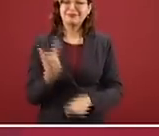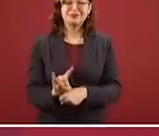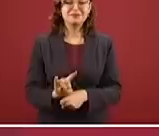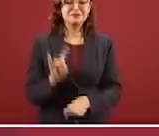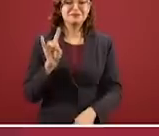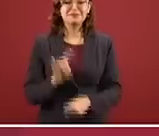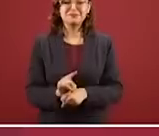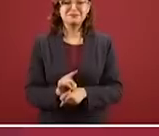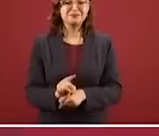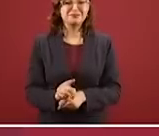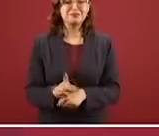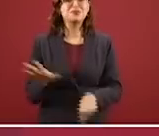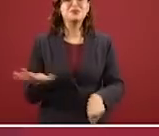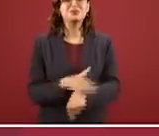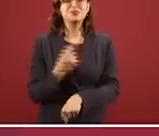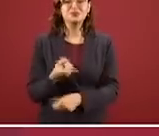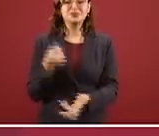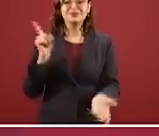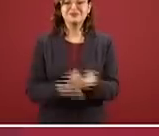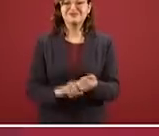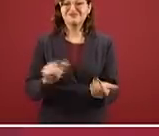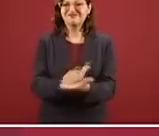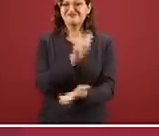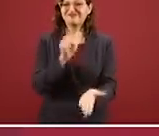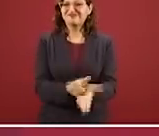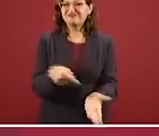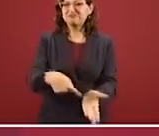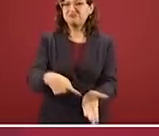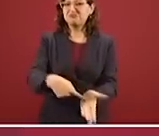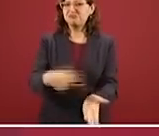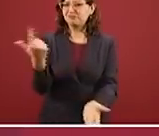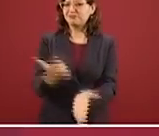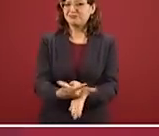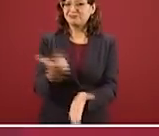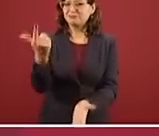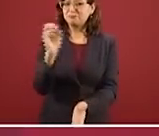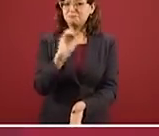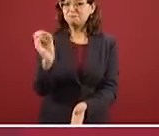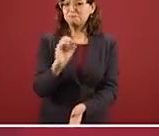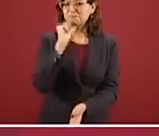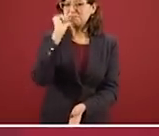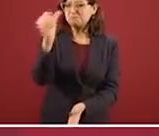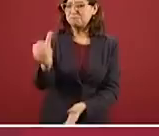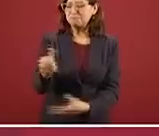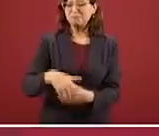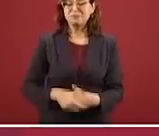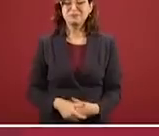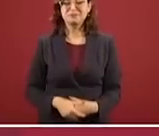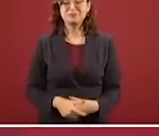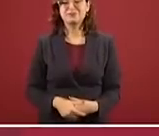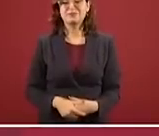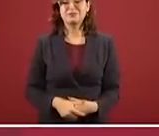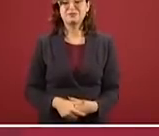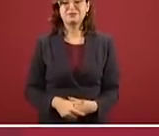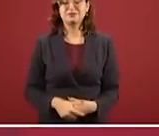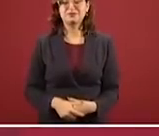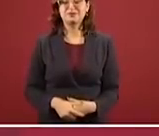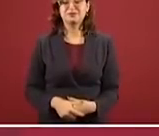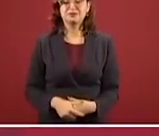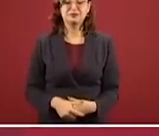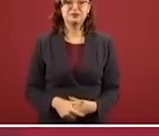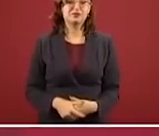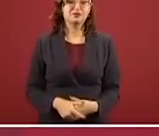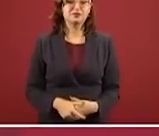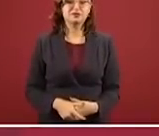por ley no era delito grave. Entonces, para